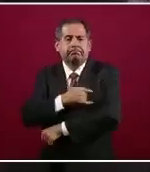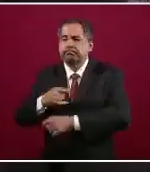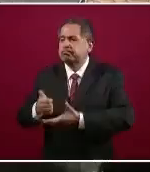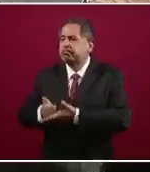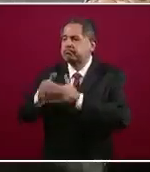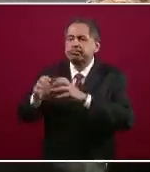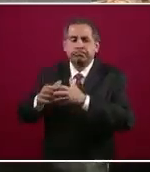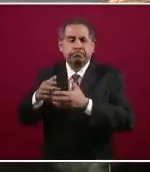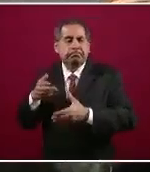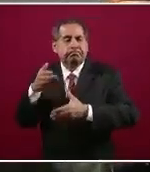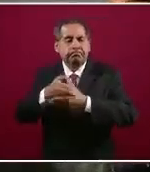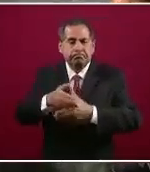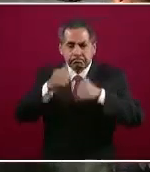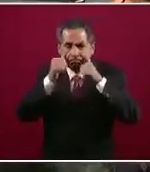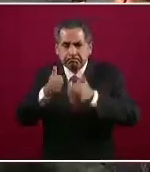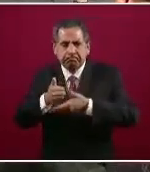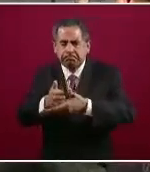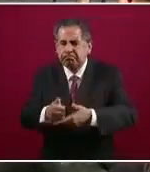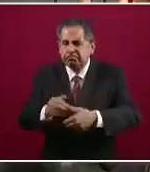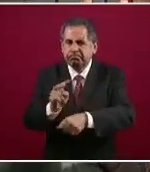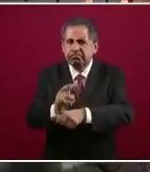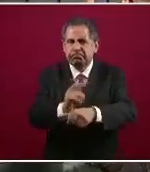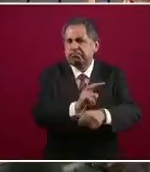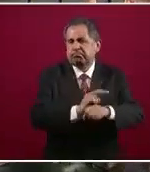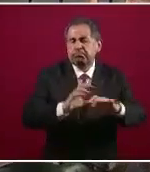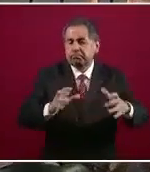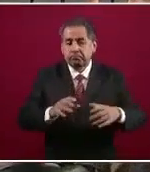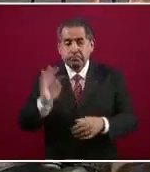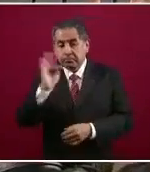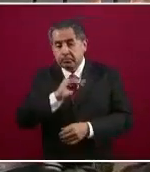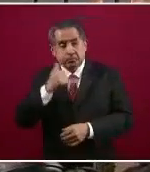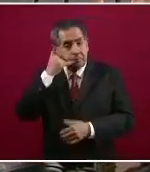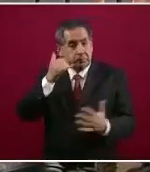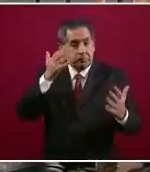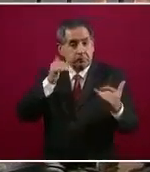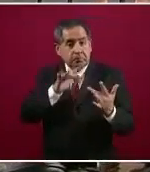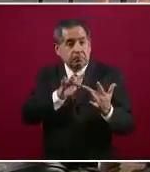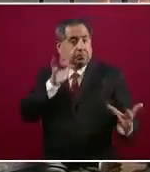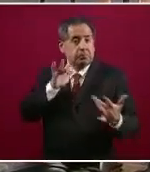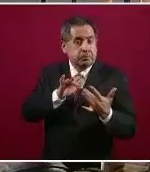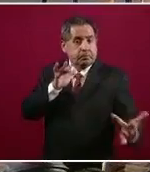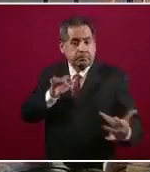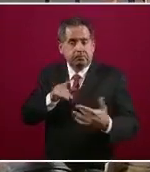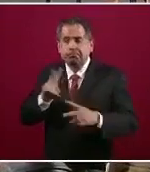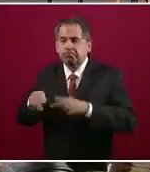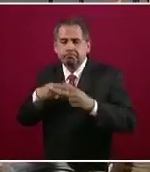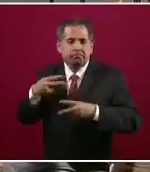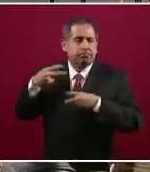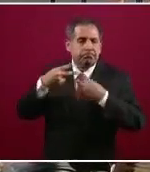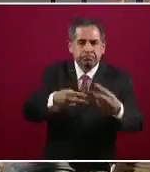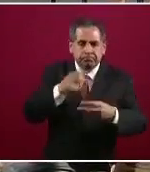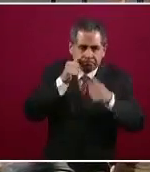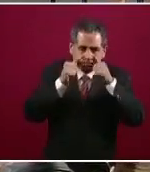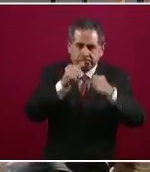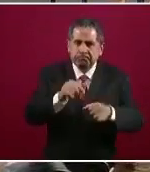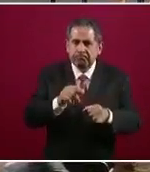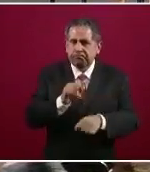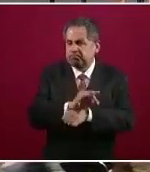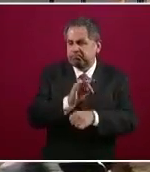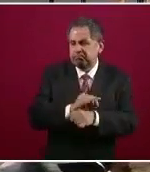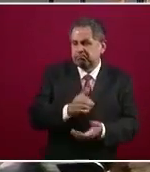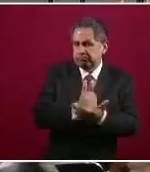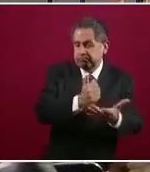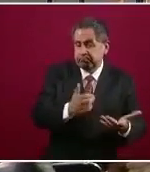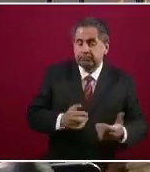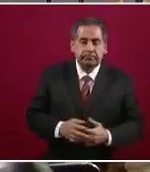donde no tenemos cobertura de medios o de telefonía celular, que es gran parte del territorio nacional. Por último, decir que